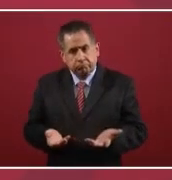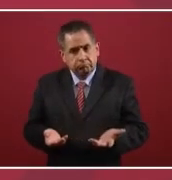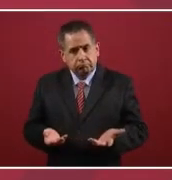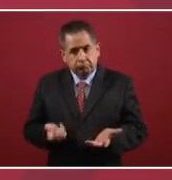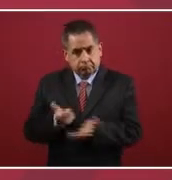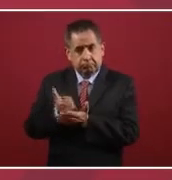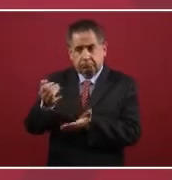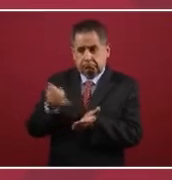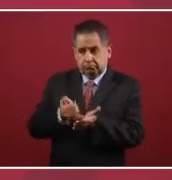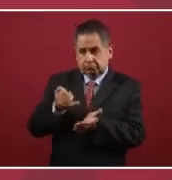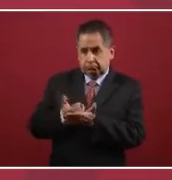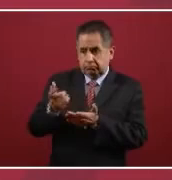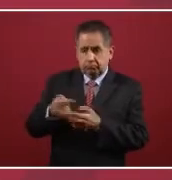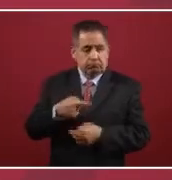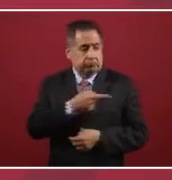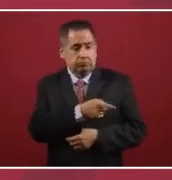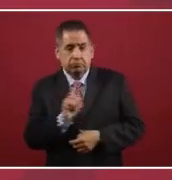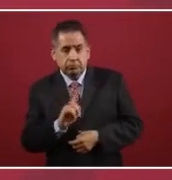paguemos impuestos